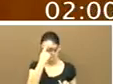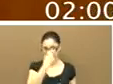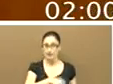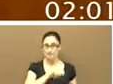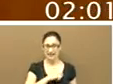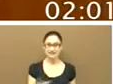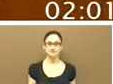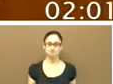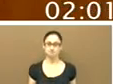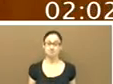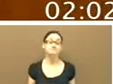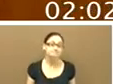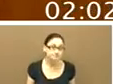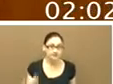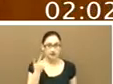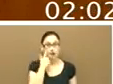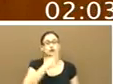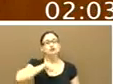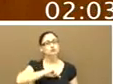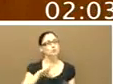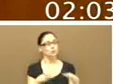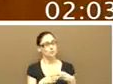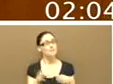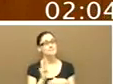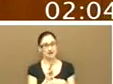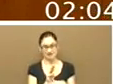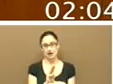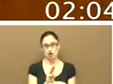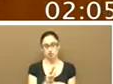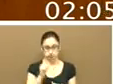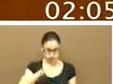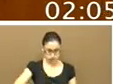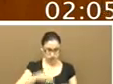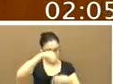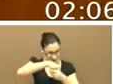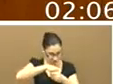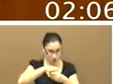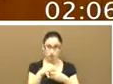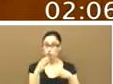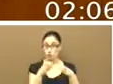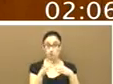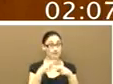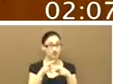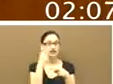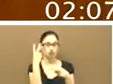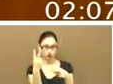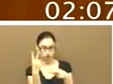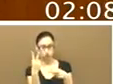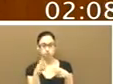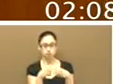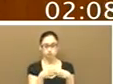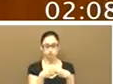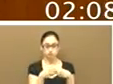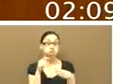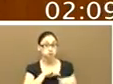Miren ustedes, nosotros somos un grupo parlamentario que está compuesto por dos partidos políticos que nos sentimos